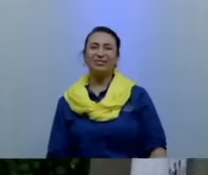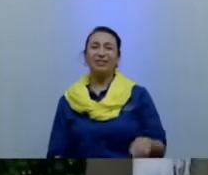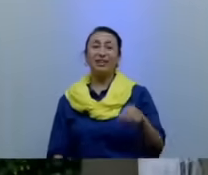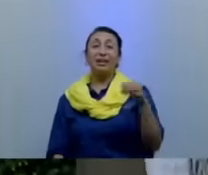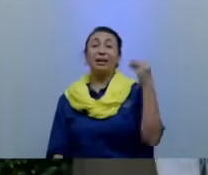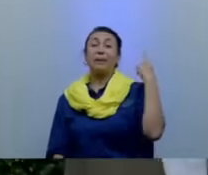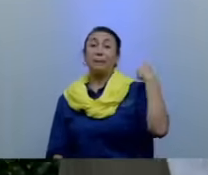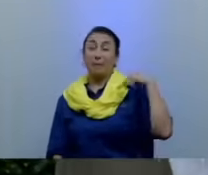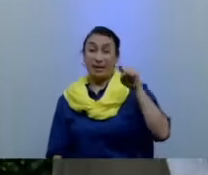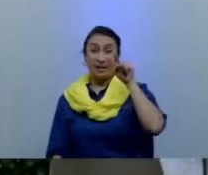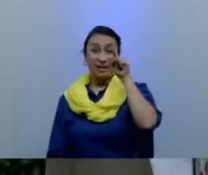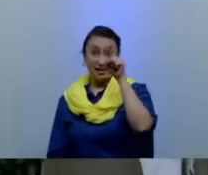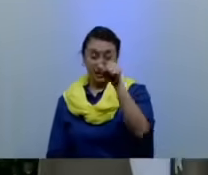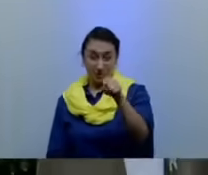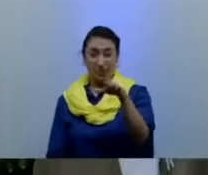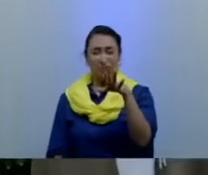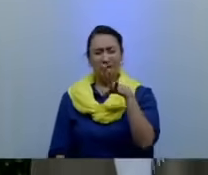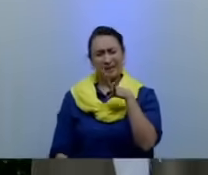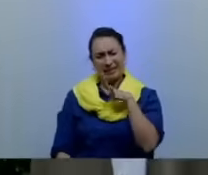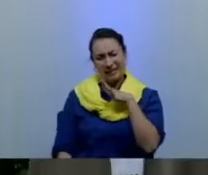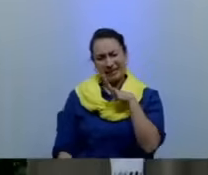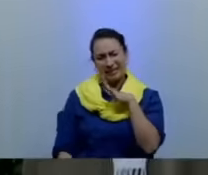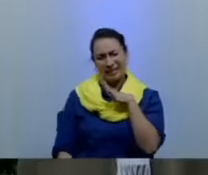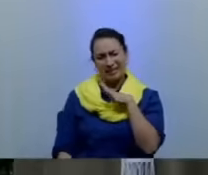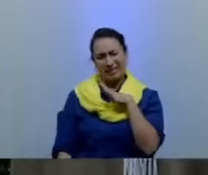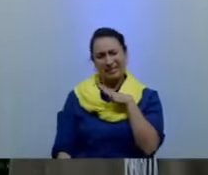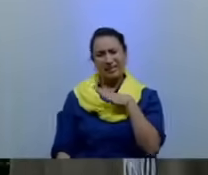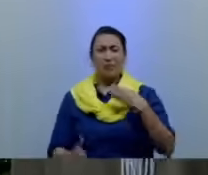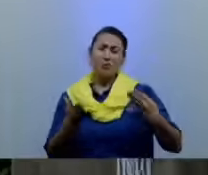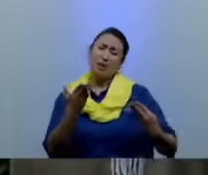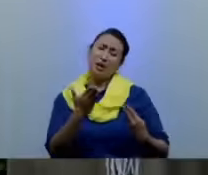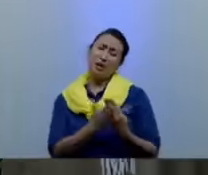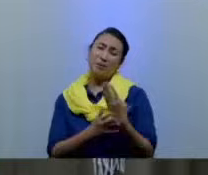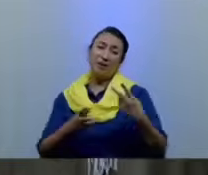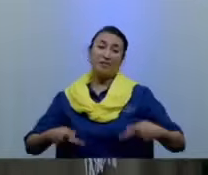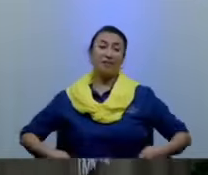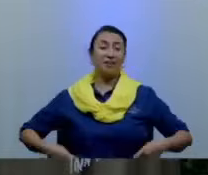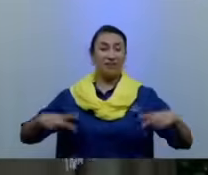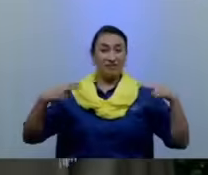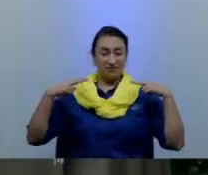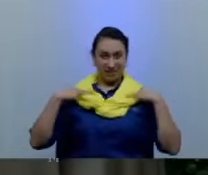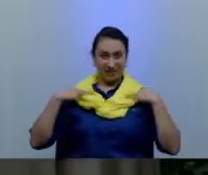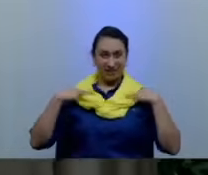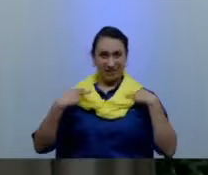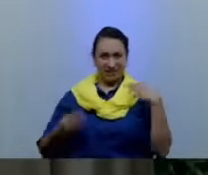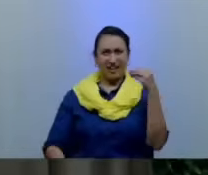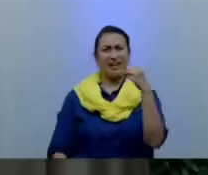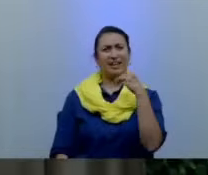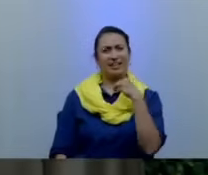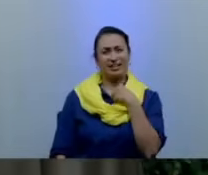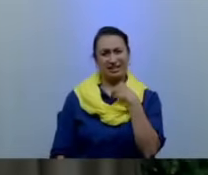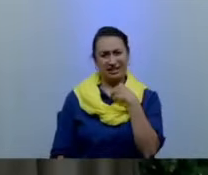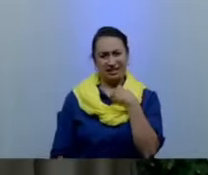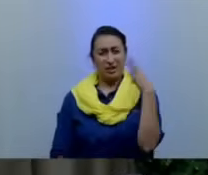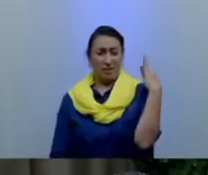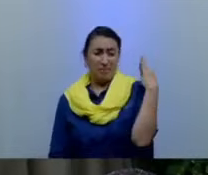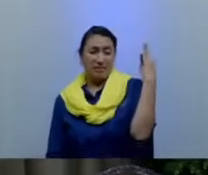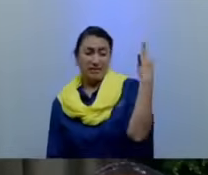al arrepentimiento. Así que si hay alguien, quiero invitarle por favor a que se acerque.